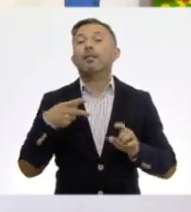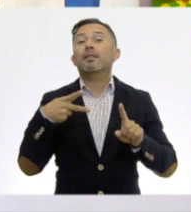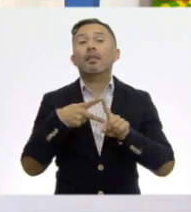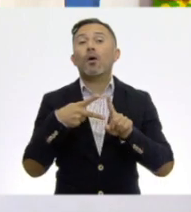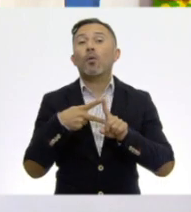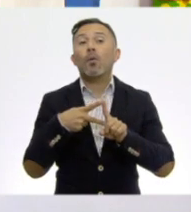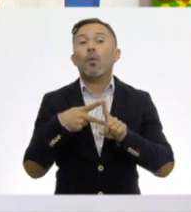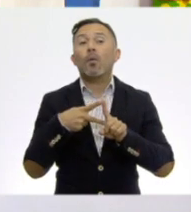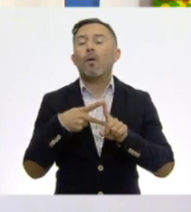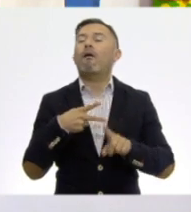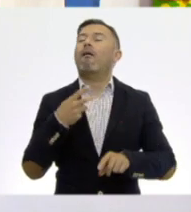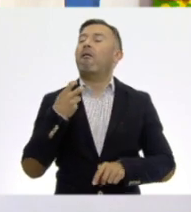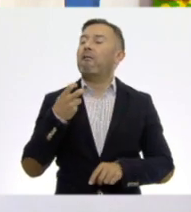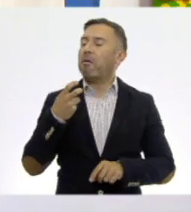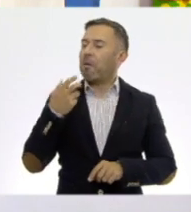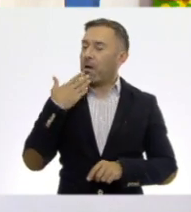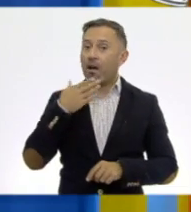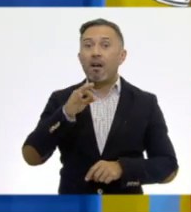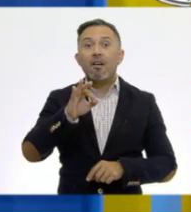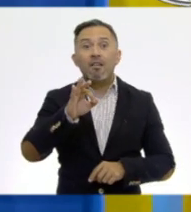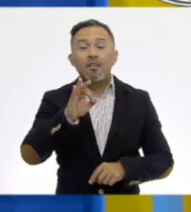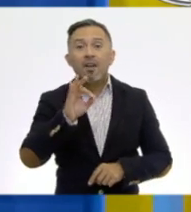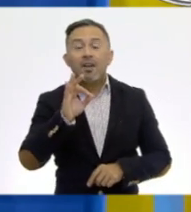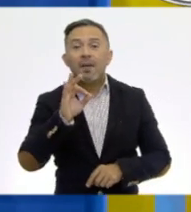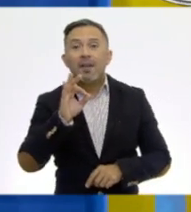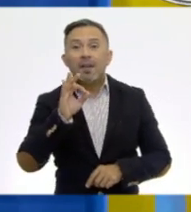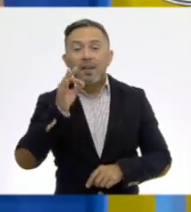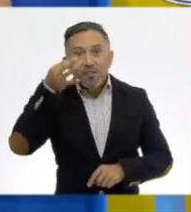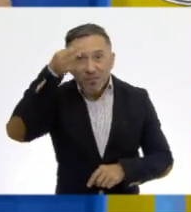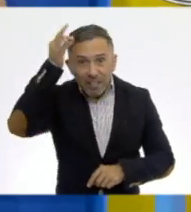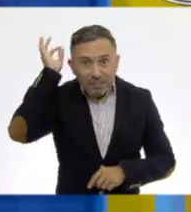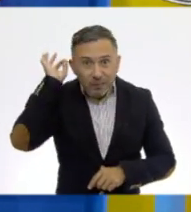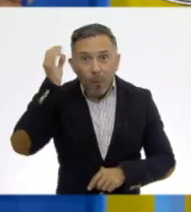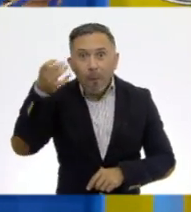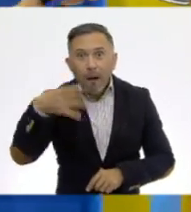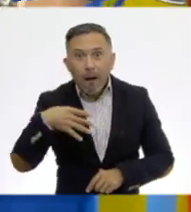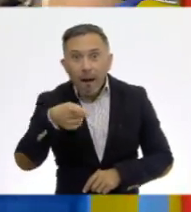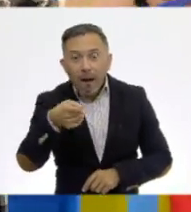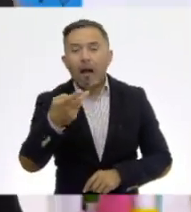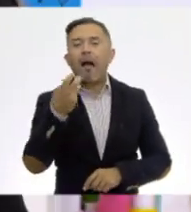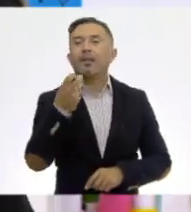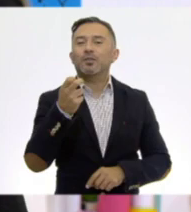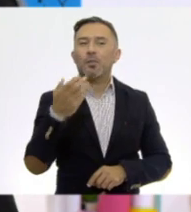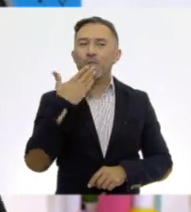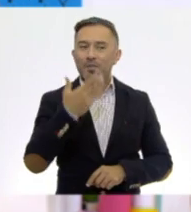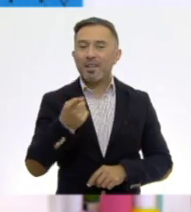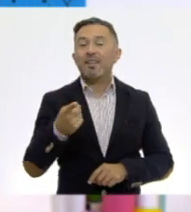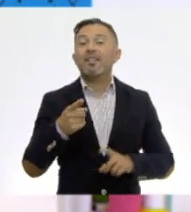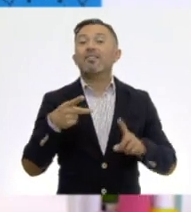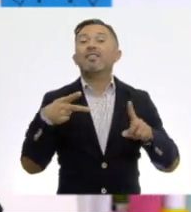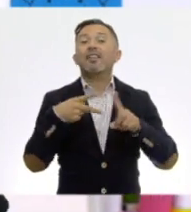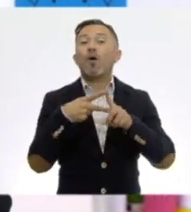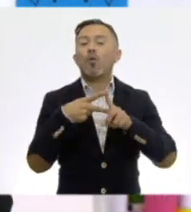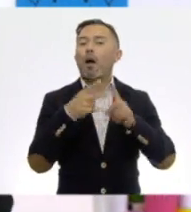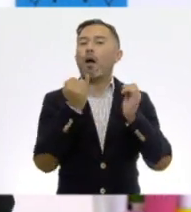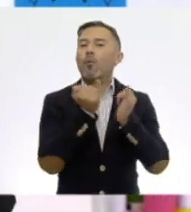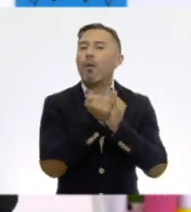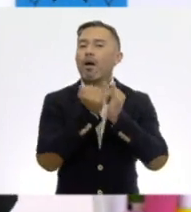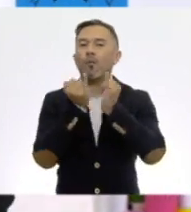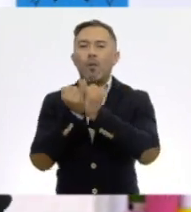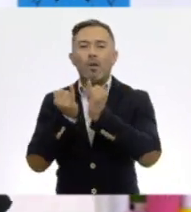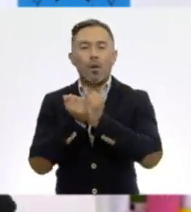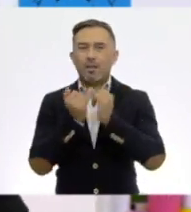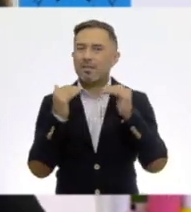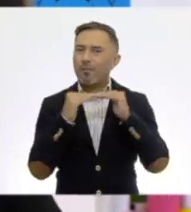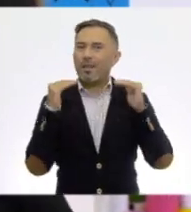¡Ajá! Muy bien, Francisco, equilátero, perfecto. Así es, bueno, entonces es importante que